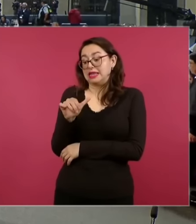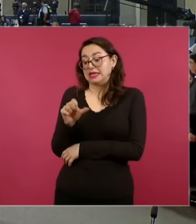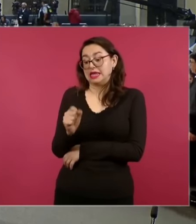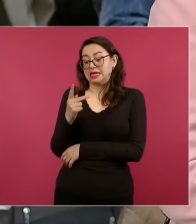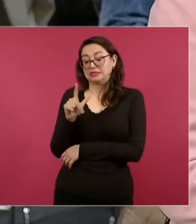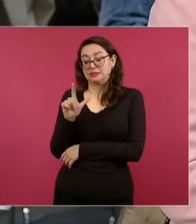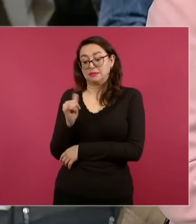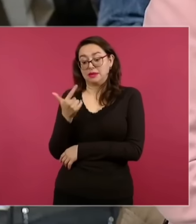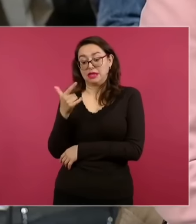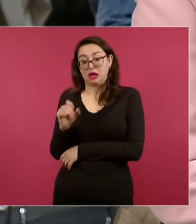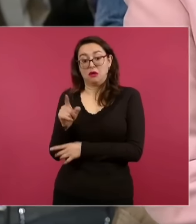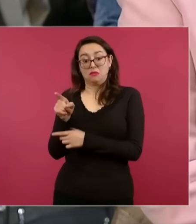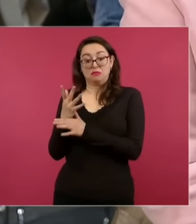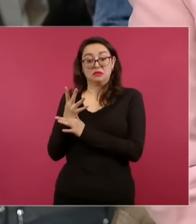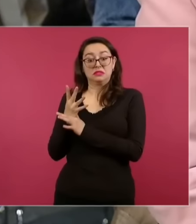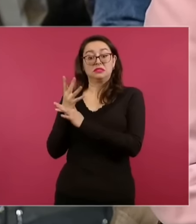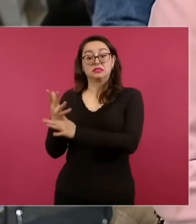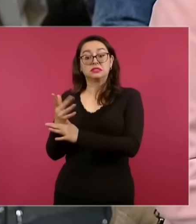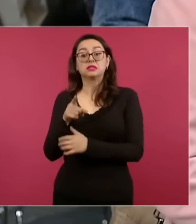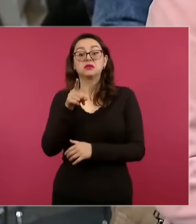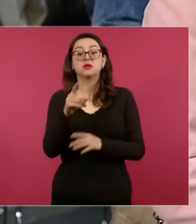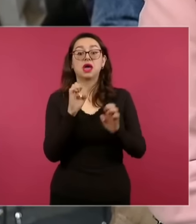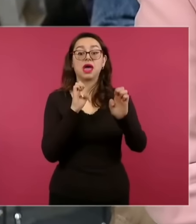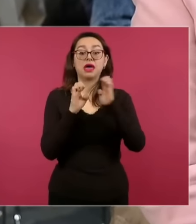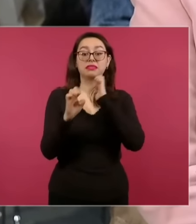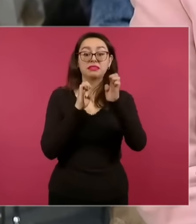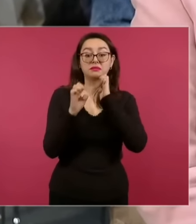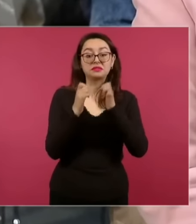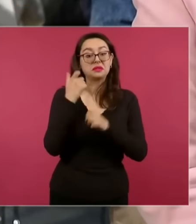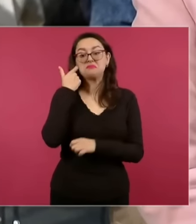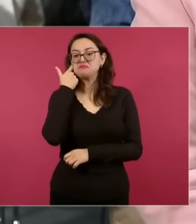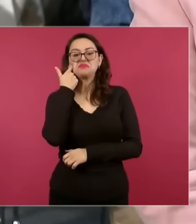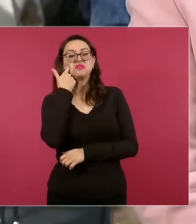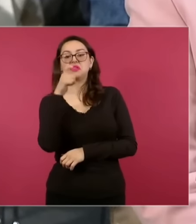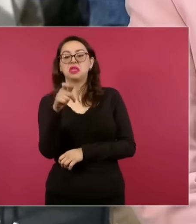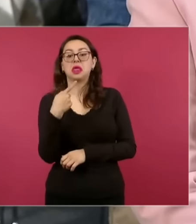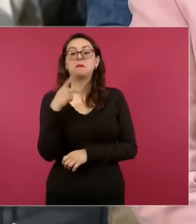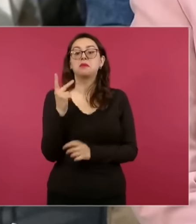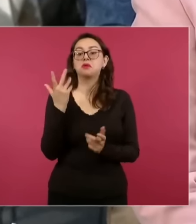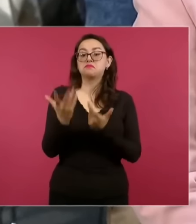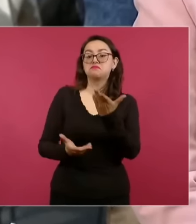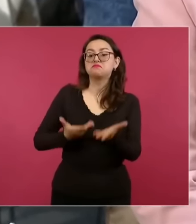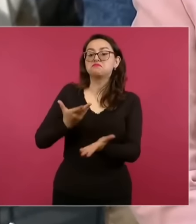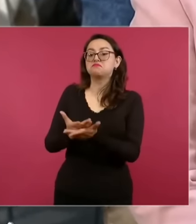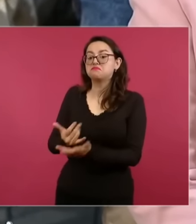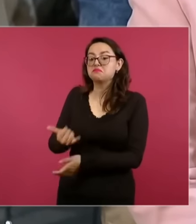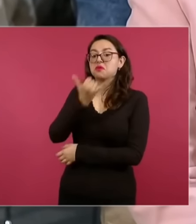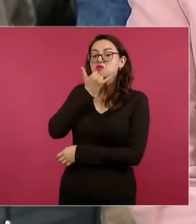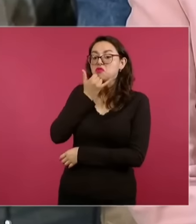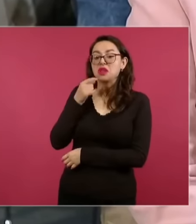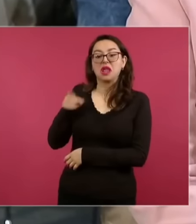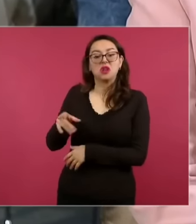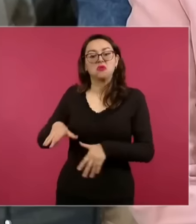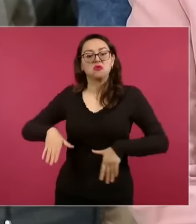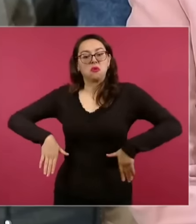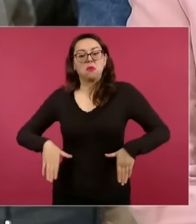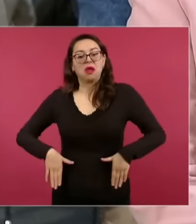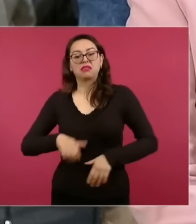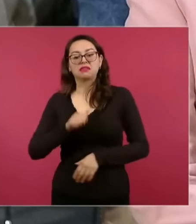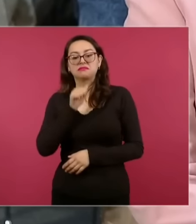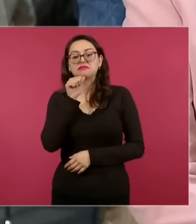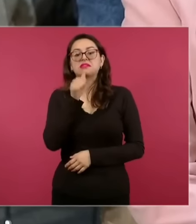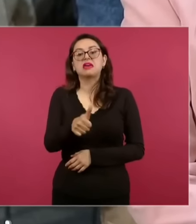de la entrevista y que espera se le ofrezca una disculpa pública porque él no ha sido un cobarde. Pero lo que más llamó